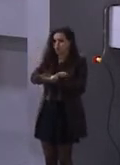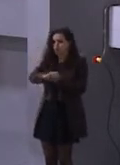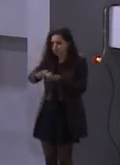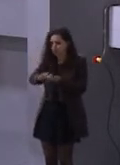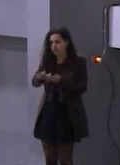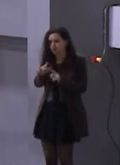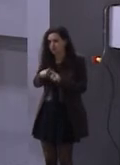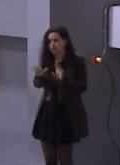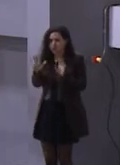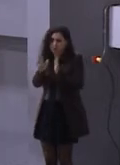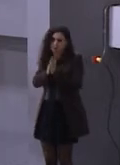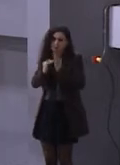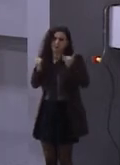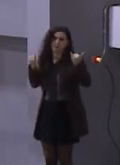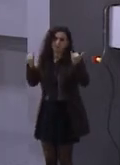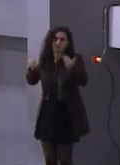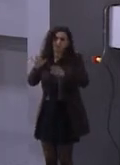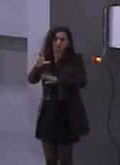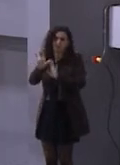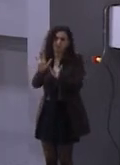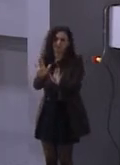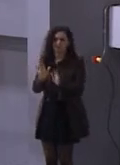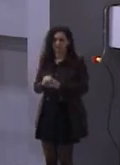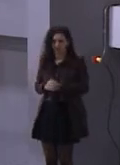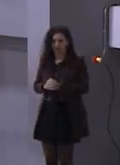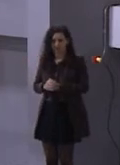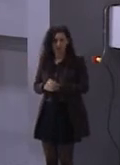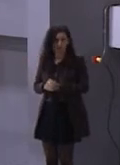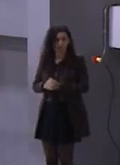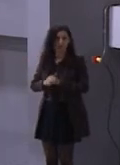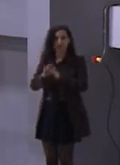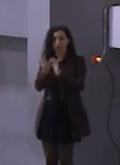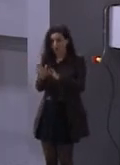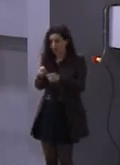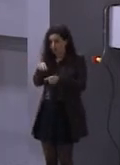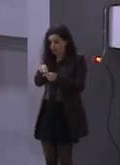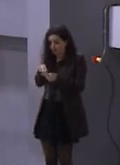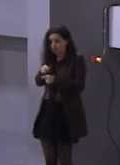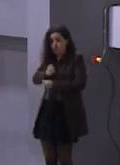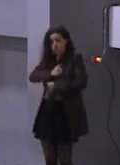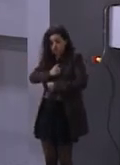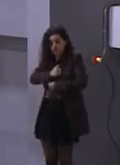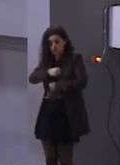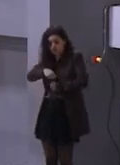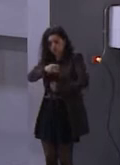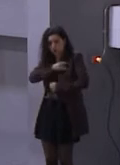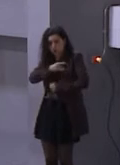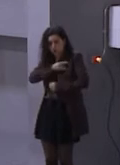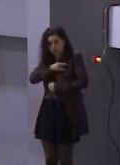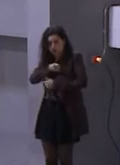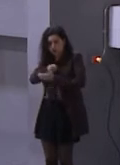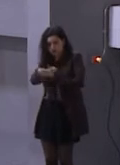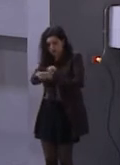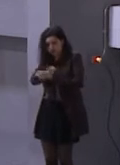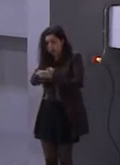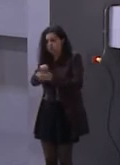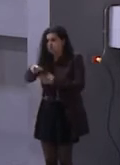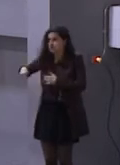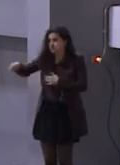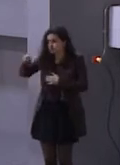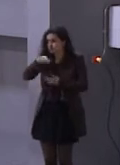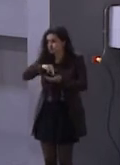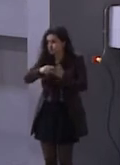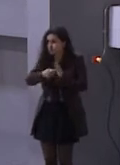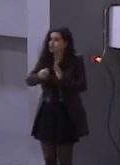la realidad es esta. En que aún con recursos propios, digamos, que ustedes, es decir,